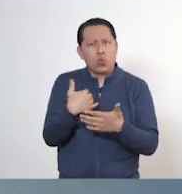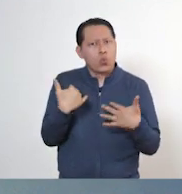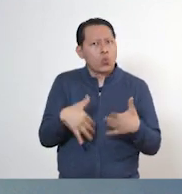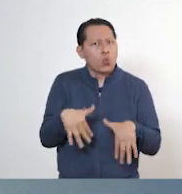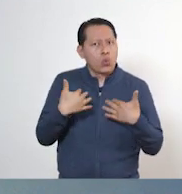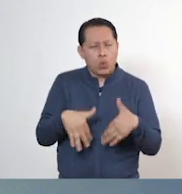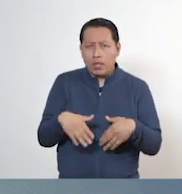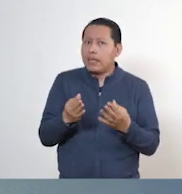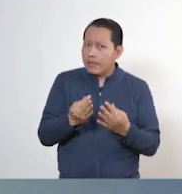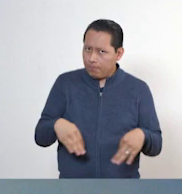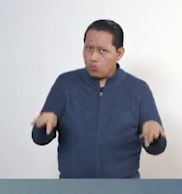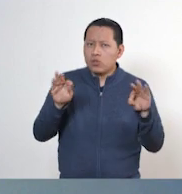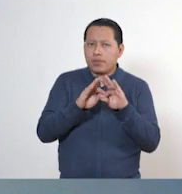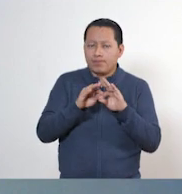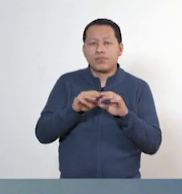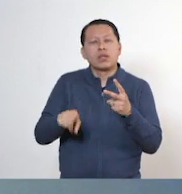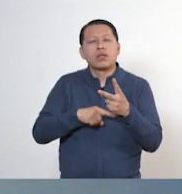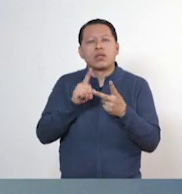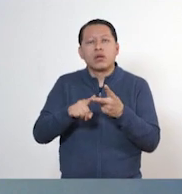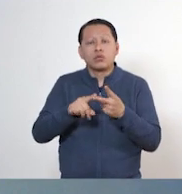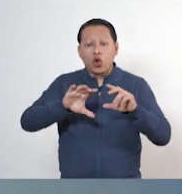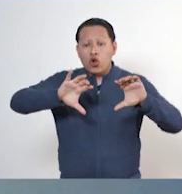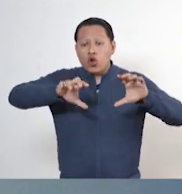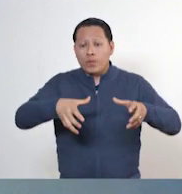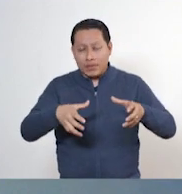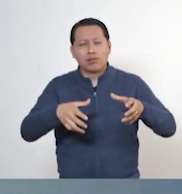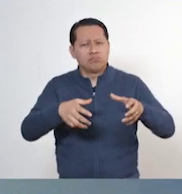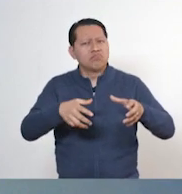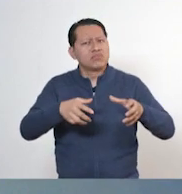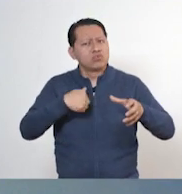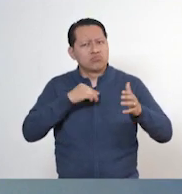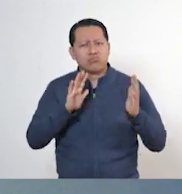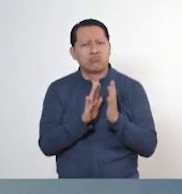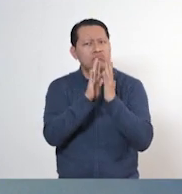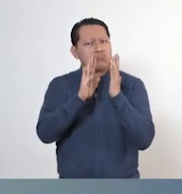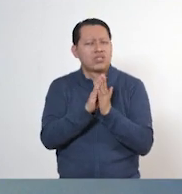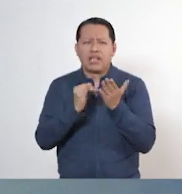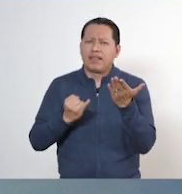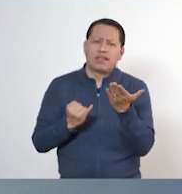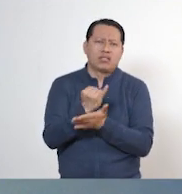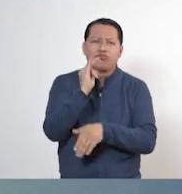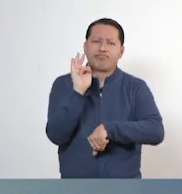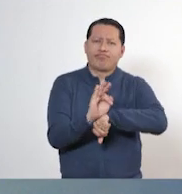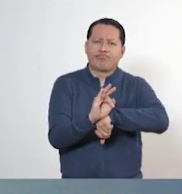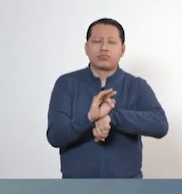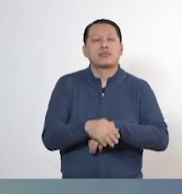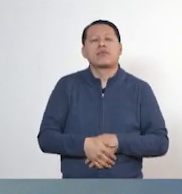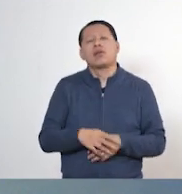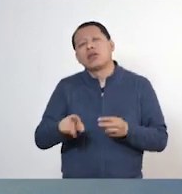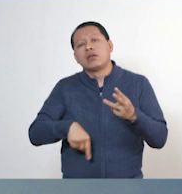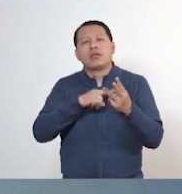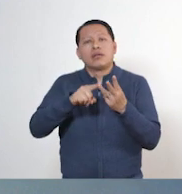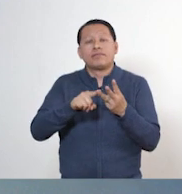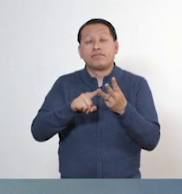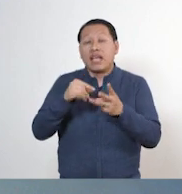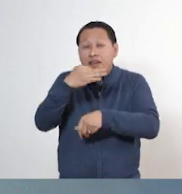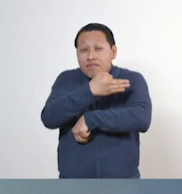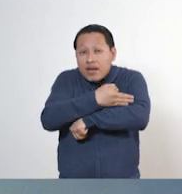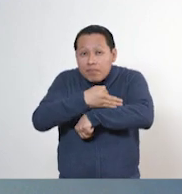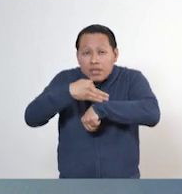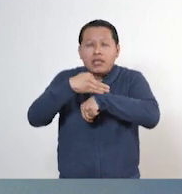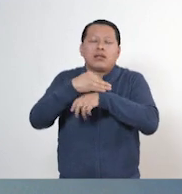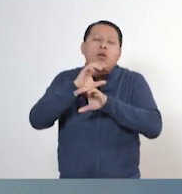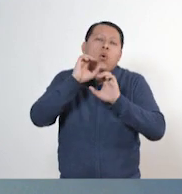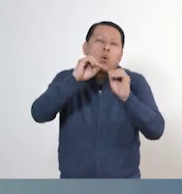tomado decisiones por su comunidad, las pueden poner ahí también. O qué propuesta quisieran hacerle a su familia, a